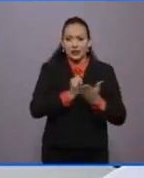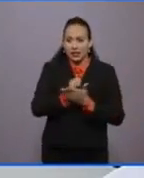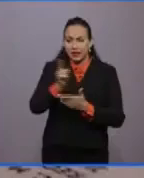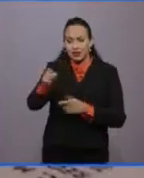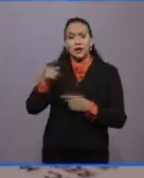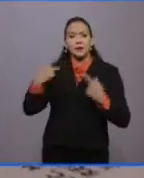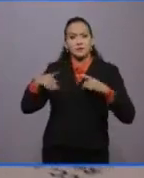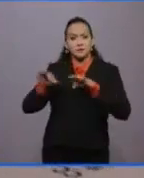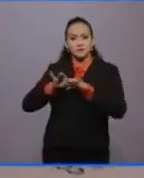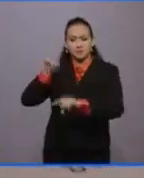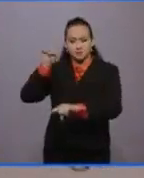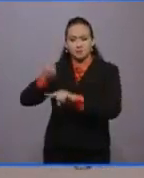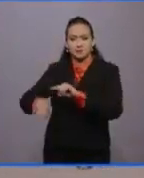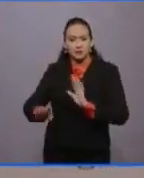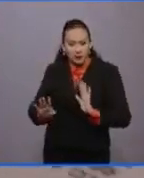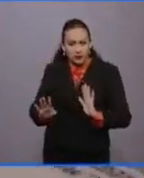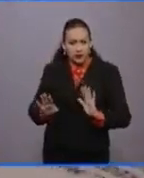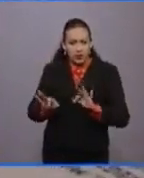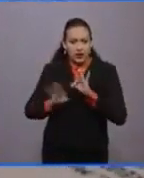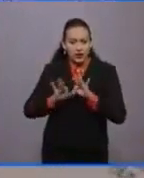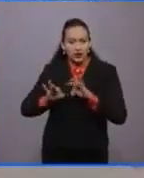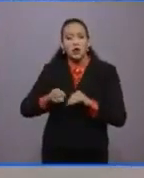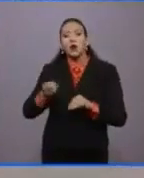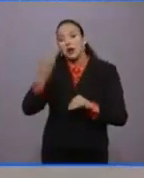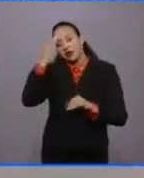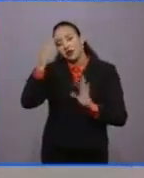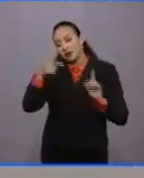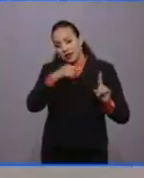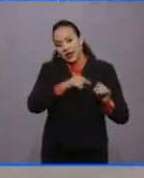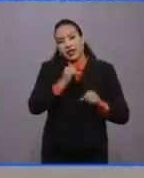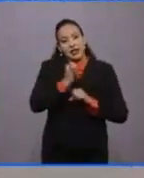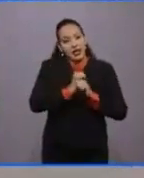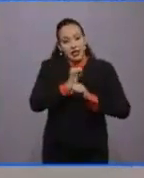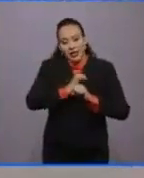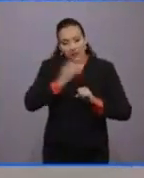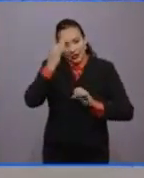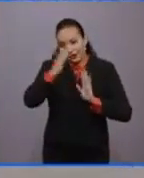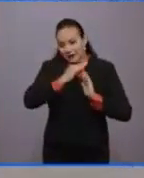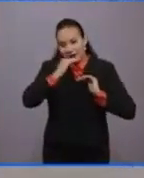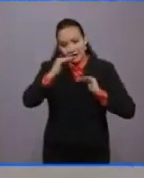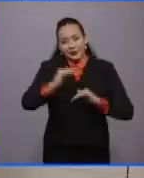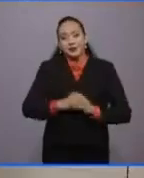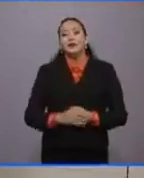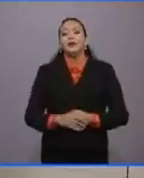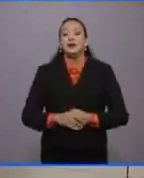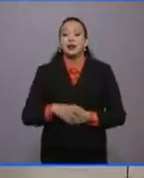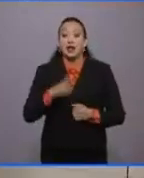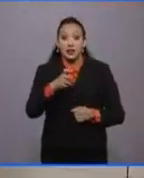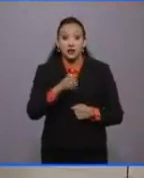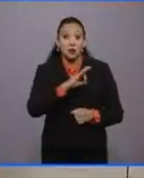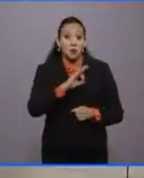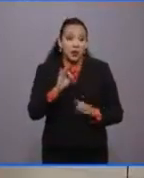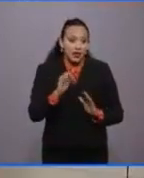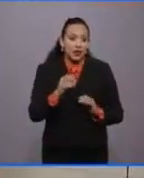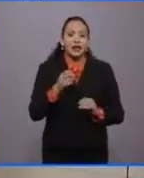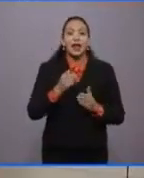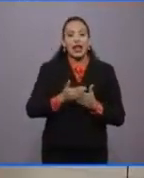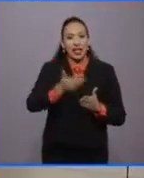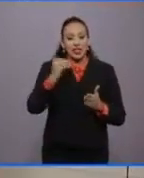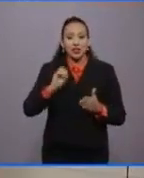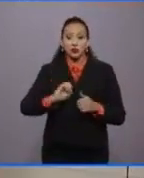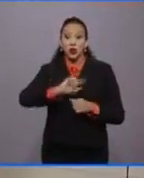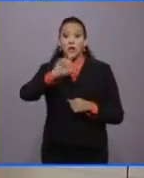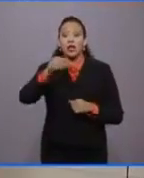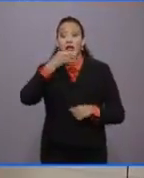servidor público en caso de que estime necesario continuar con la investigación. La medida puede decretarse antes o después de que